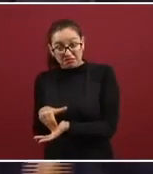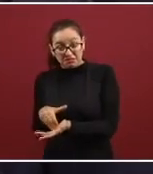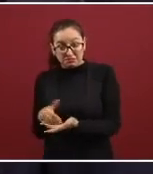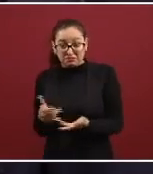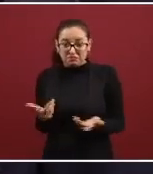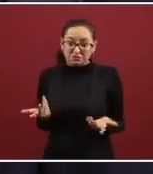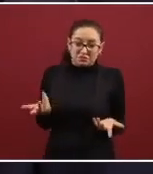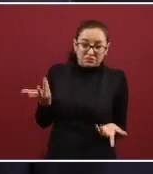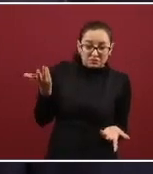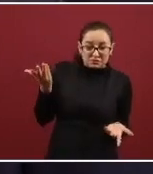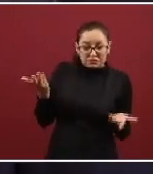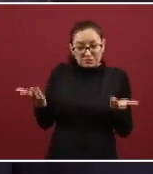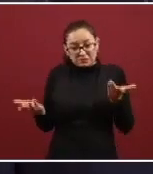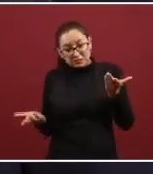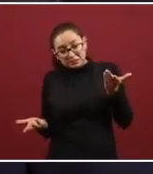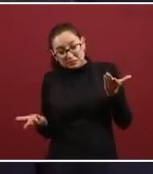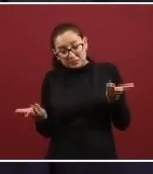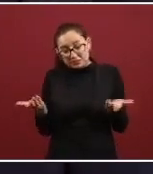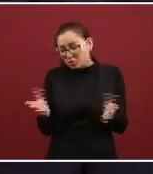Entonces, ¿cómo